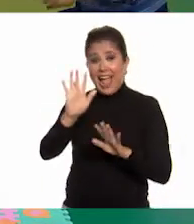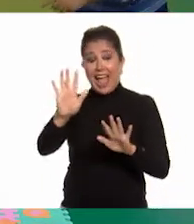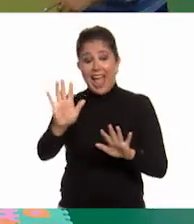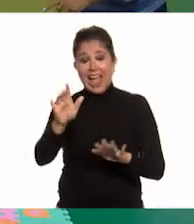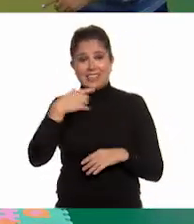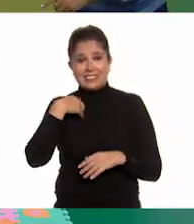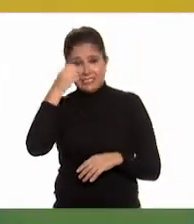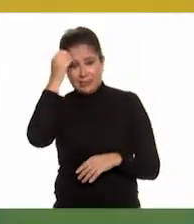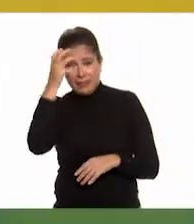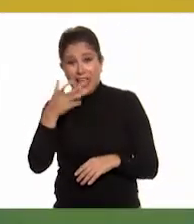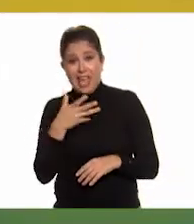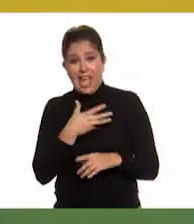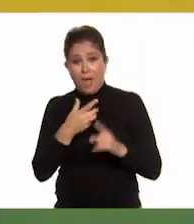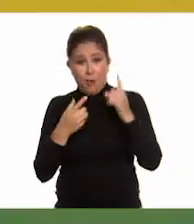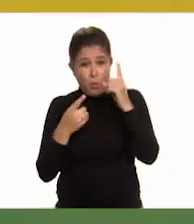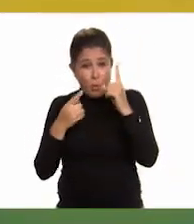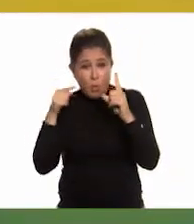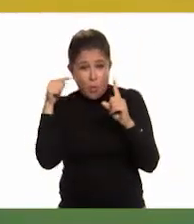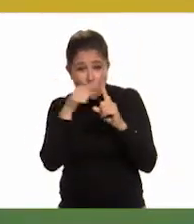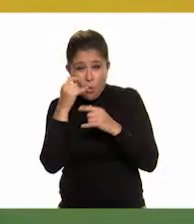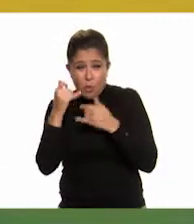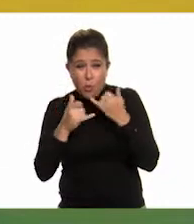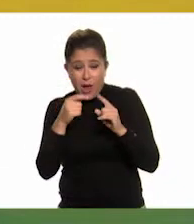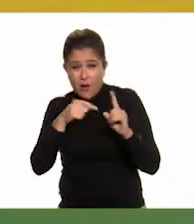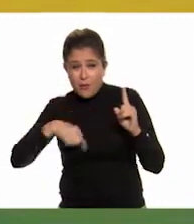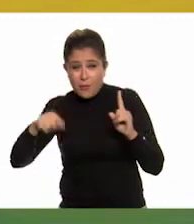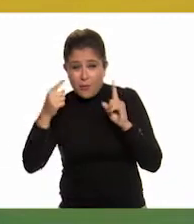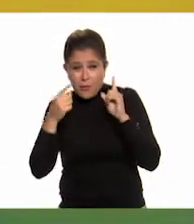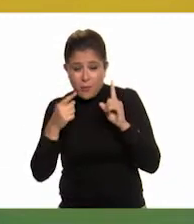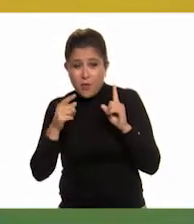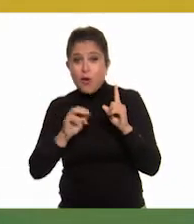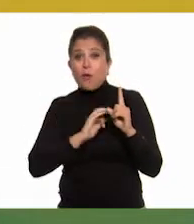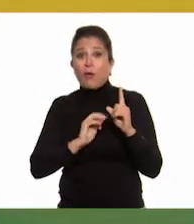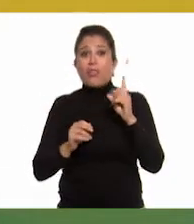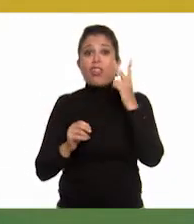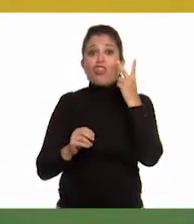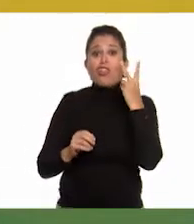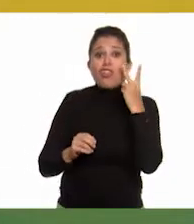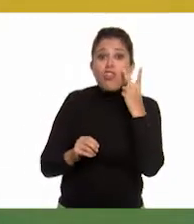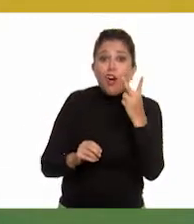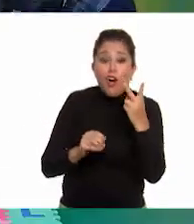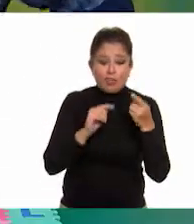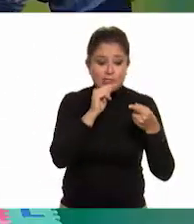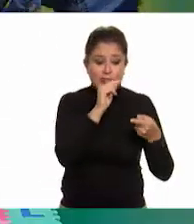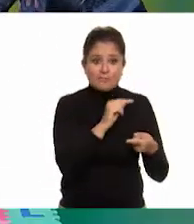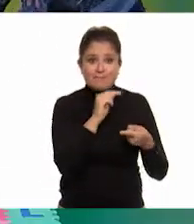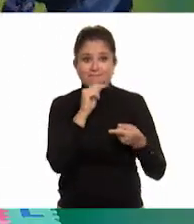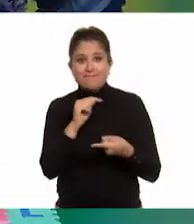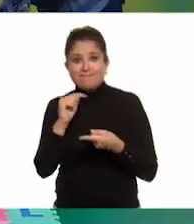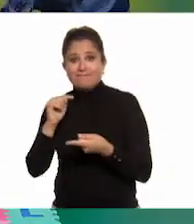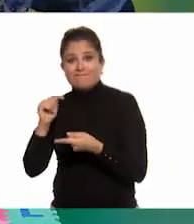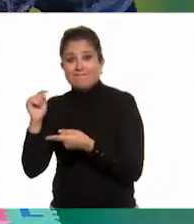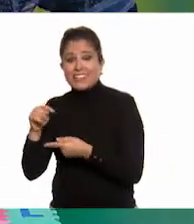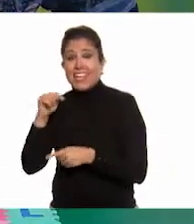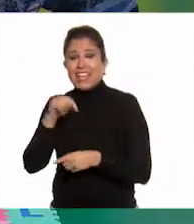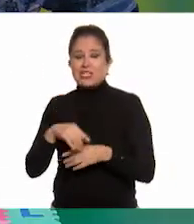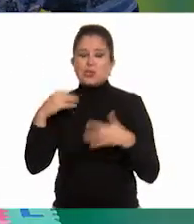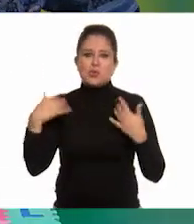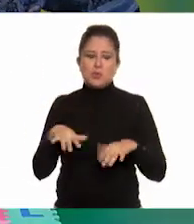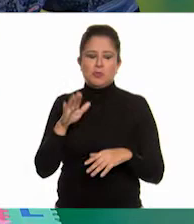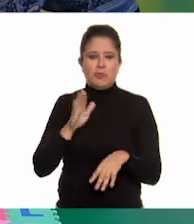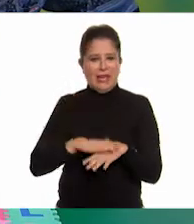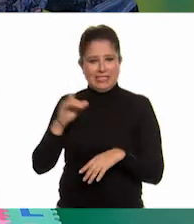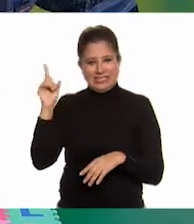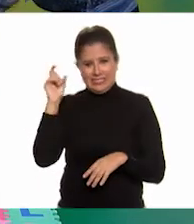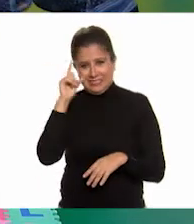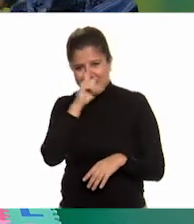olvidaba, hay una variante en este juego. Ah, sí, y porque es con tenemos otros dos botes, niñas y niños. Este está más